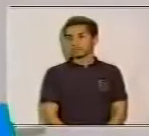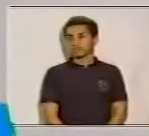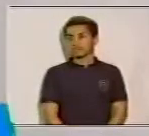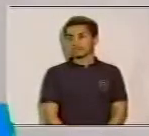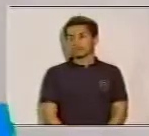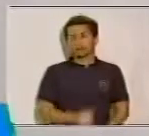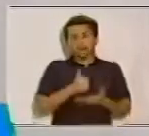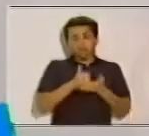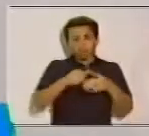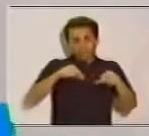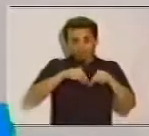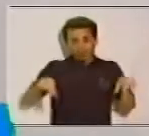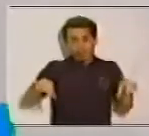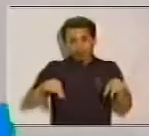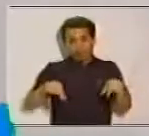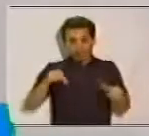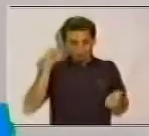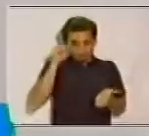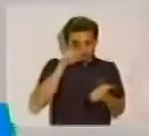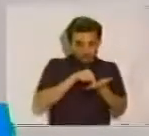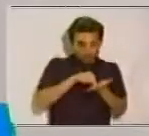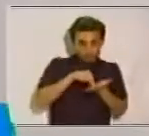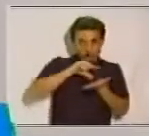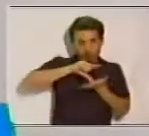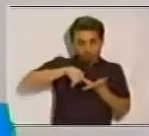punto. ¿Estamos claros?